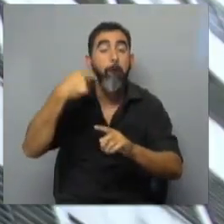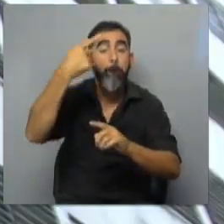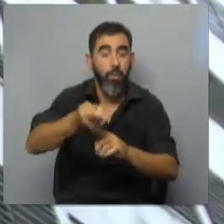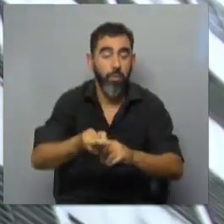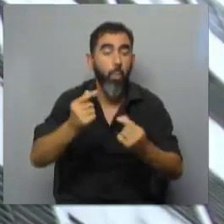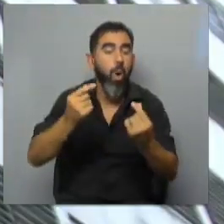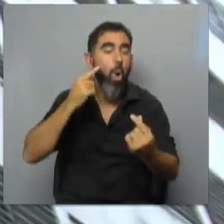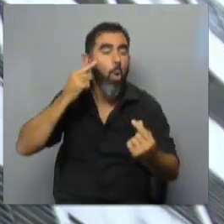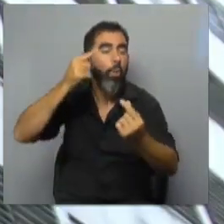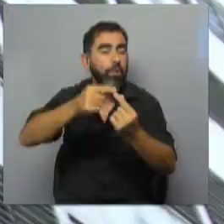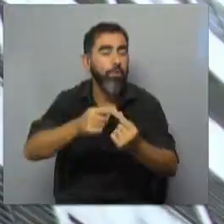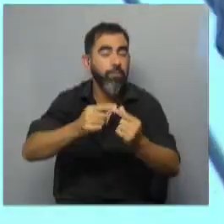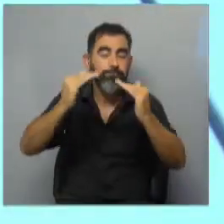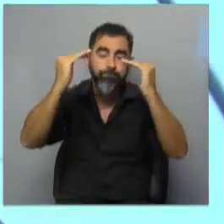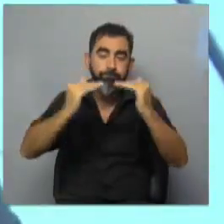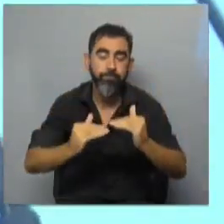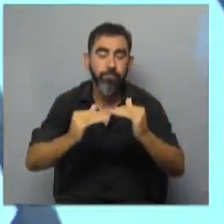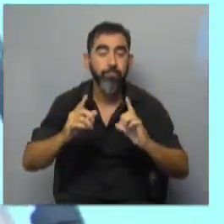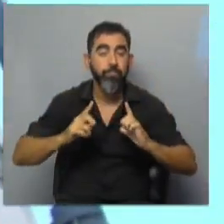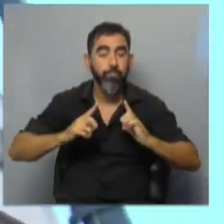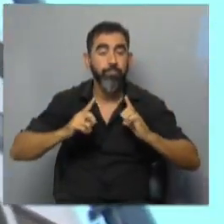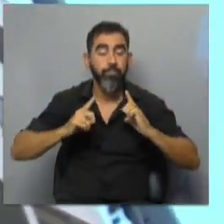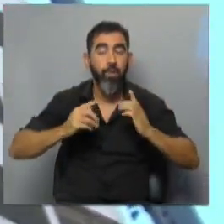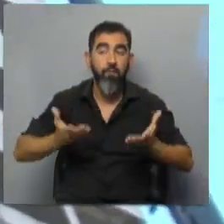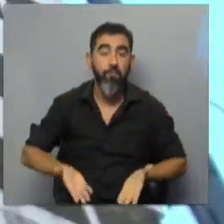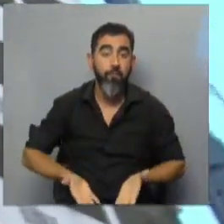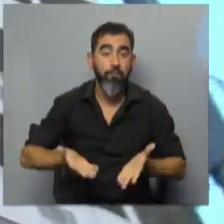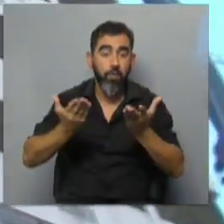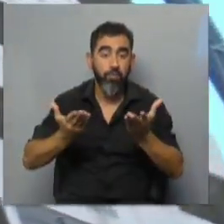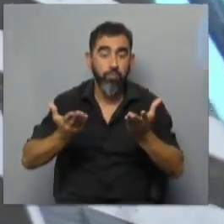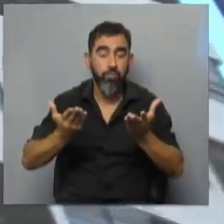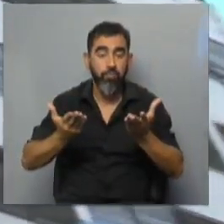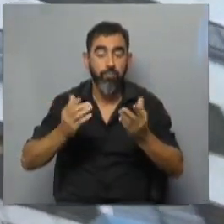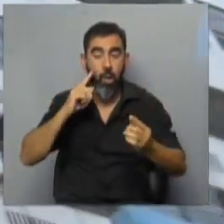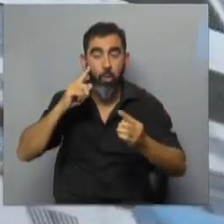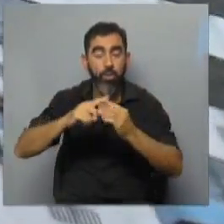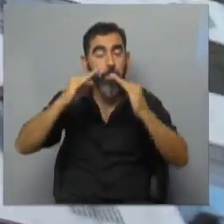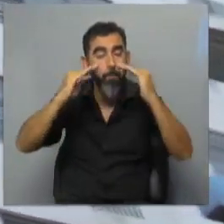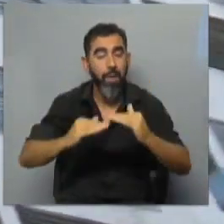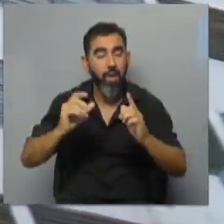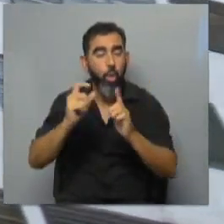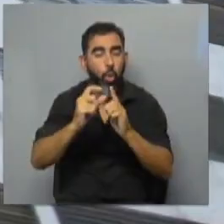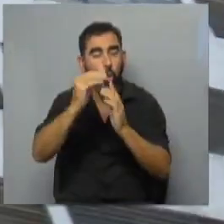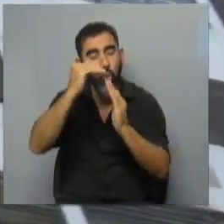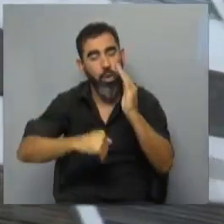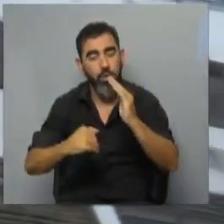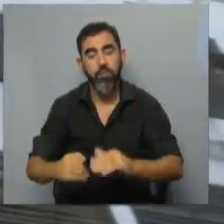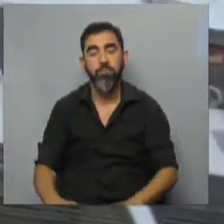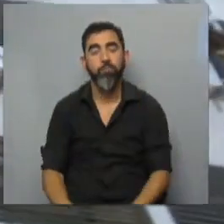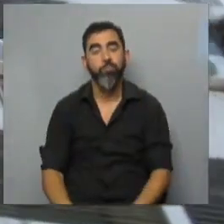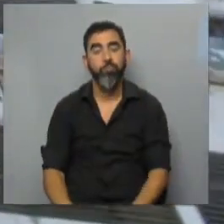con el objetivo central de la línea las expectativas de inflación al rango meta y frenar la caída del dólar